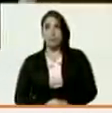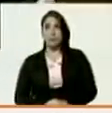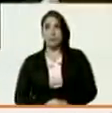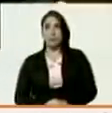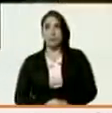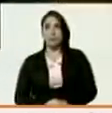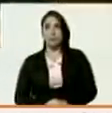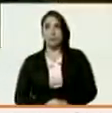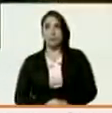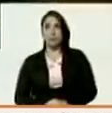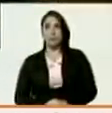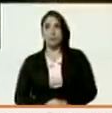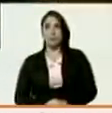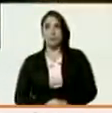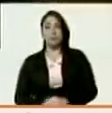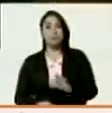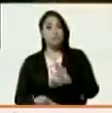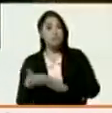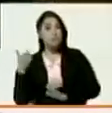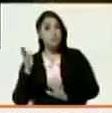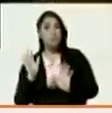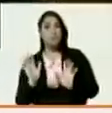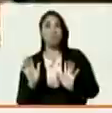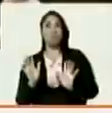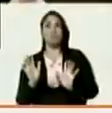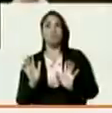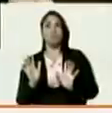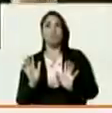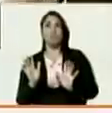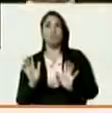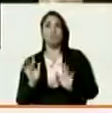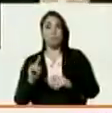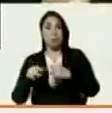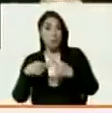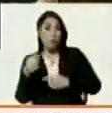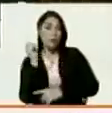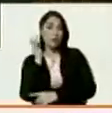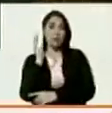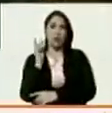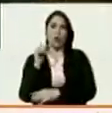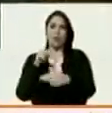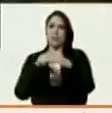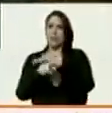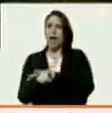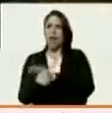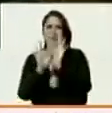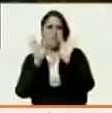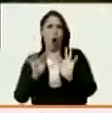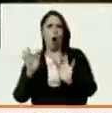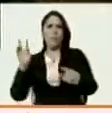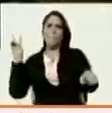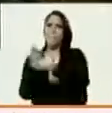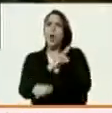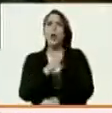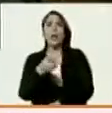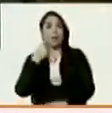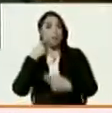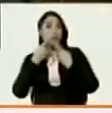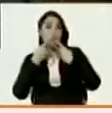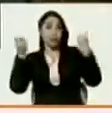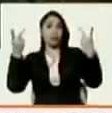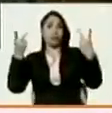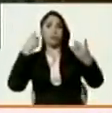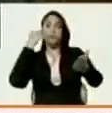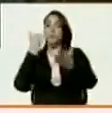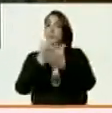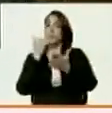y fueron después de esa sesión, entraron de manera violenta, es público, notorio y comunicacional,